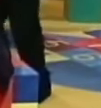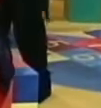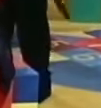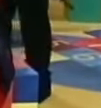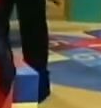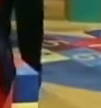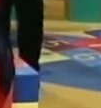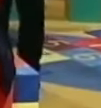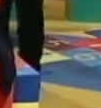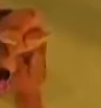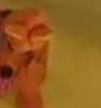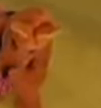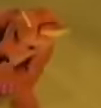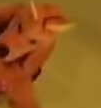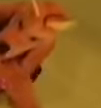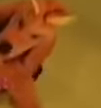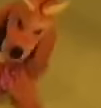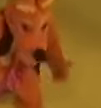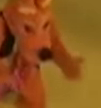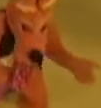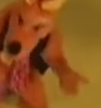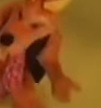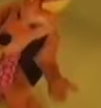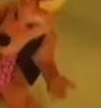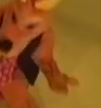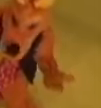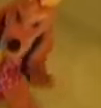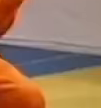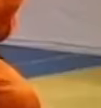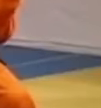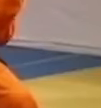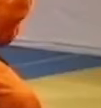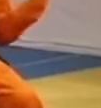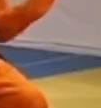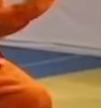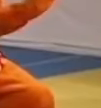¡Está bueno ya, cartucho, de querer jugar solo!